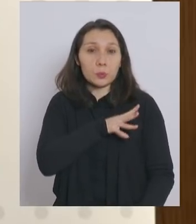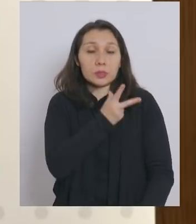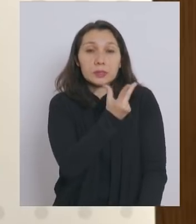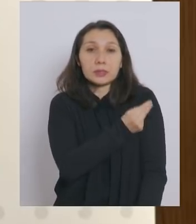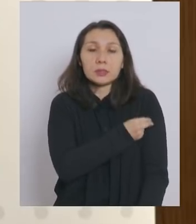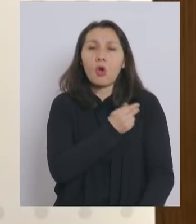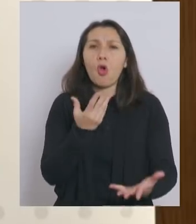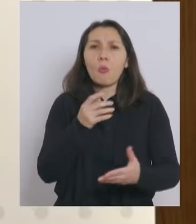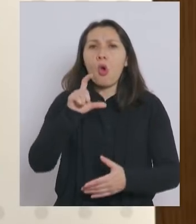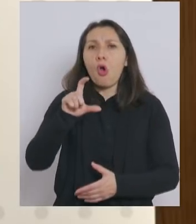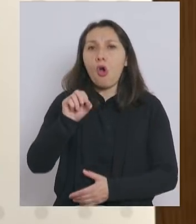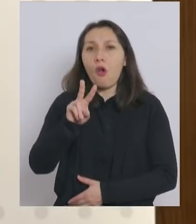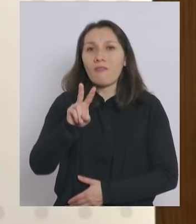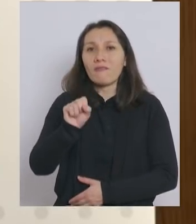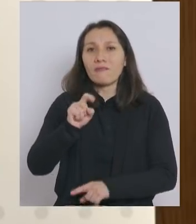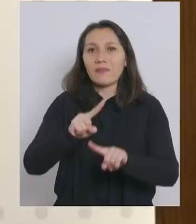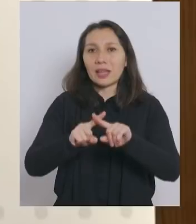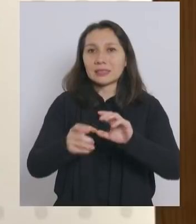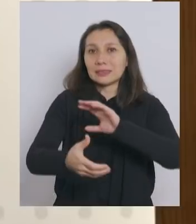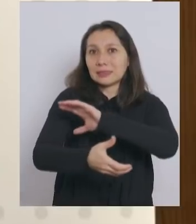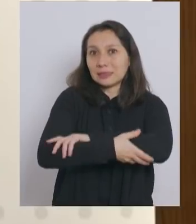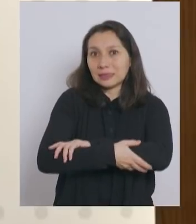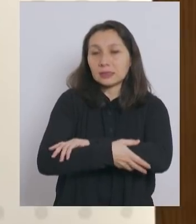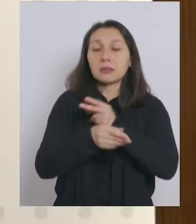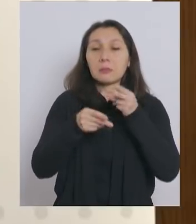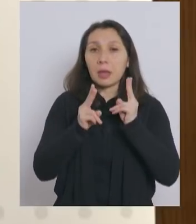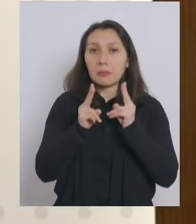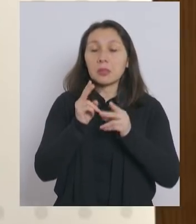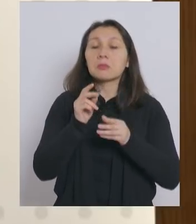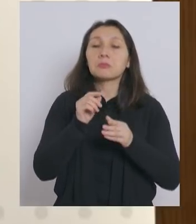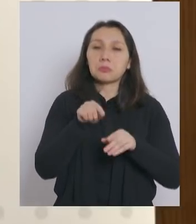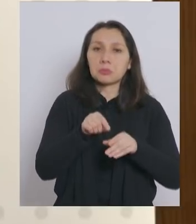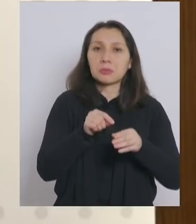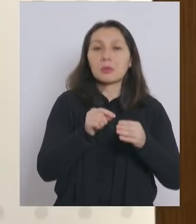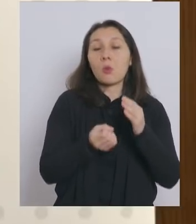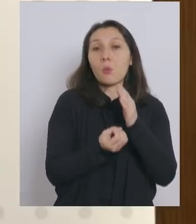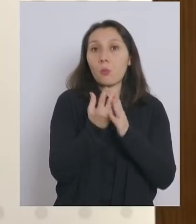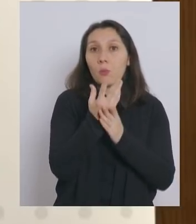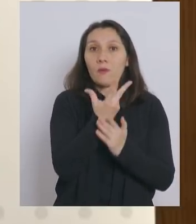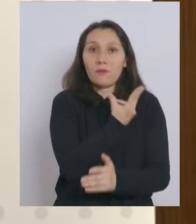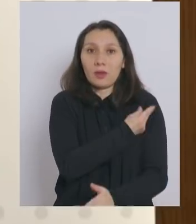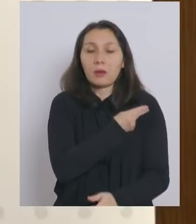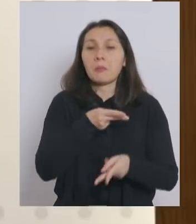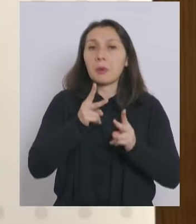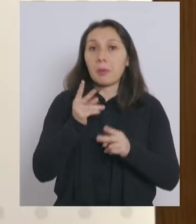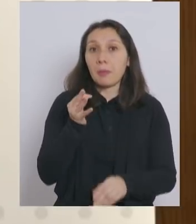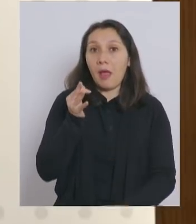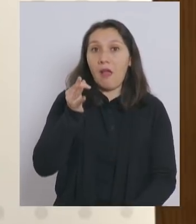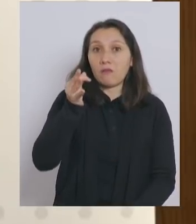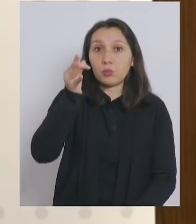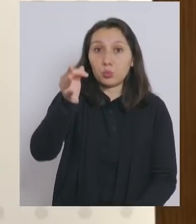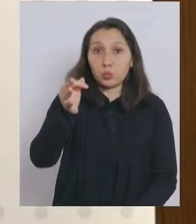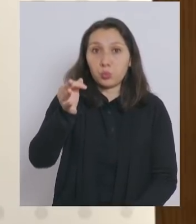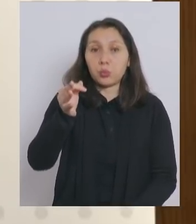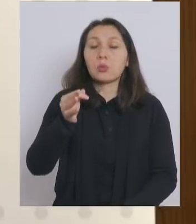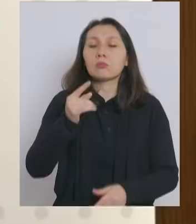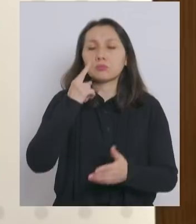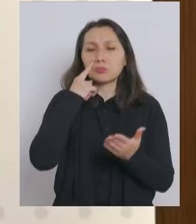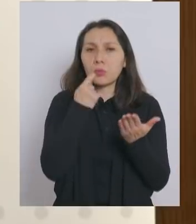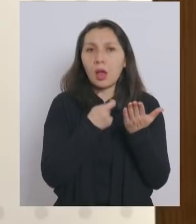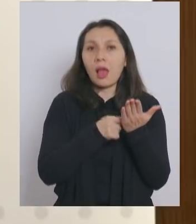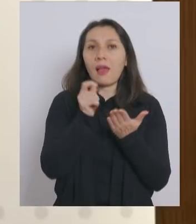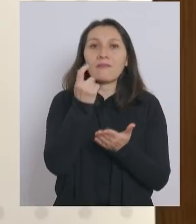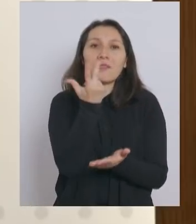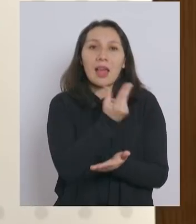través del mecanismo COVAX, esta condición nos permite no solo validar esta vacuna, sino también nos permite a futuro reconocer